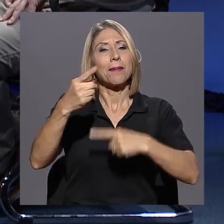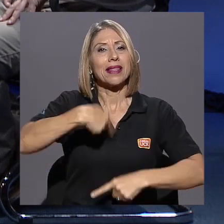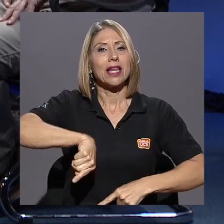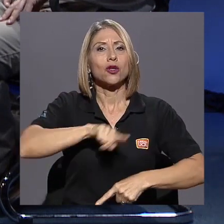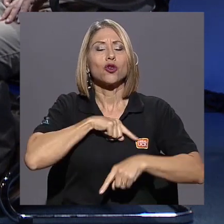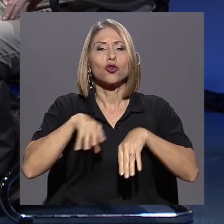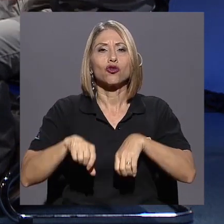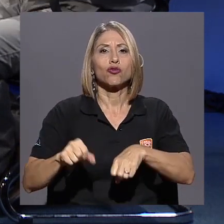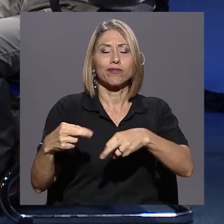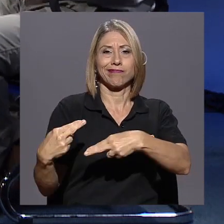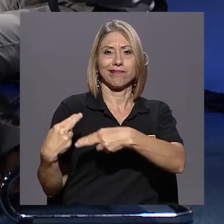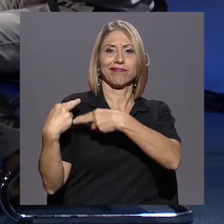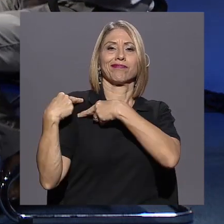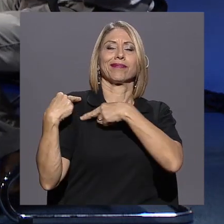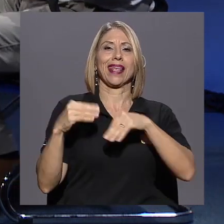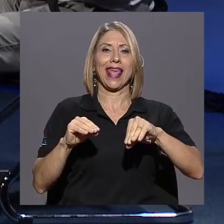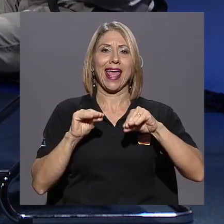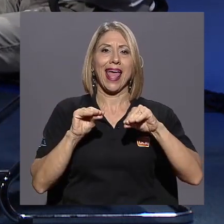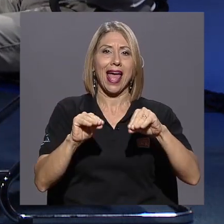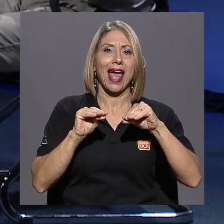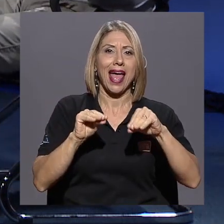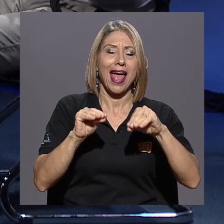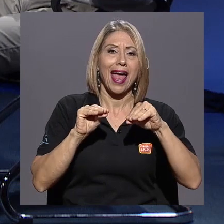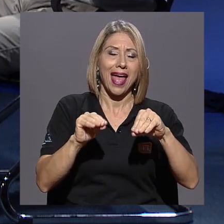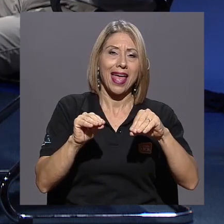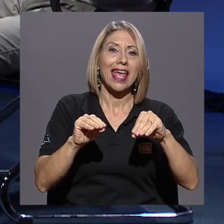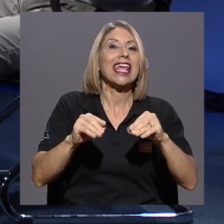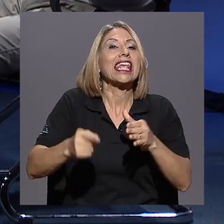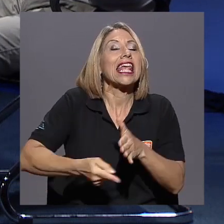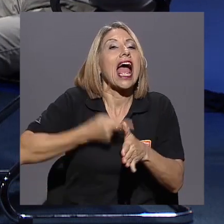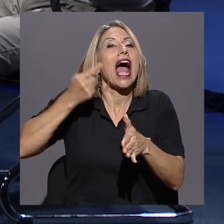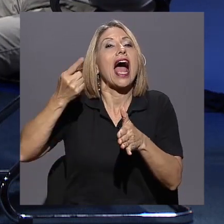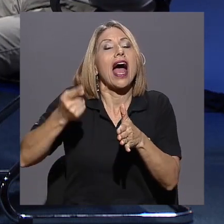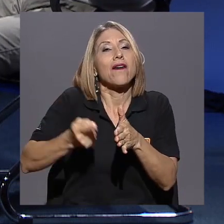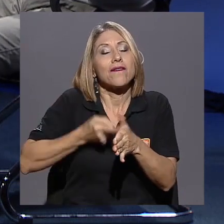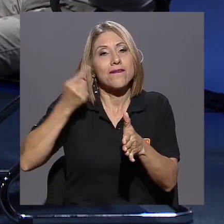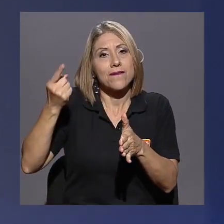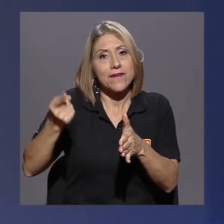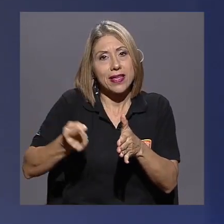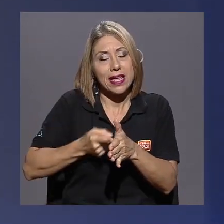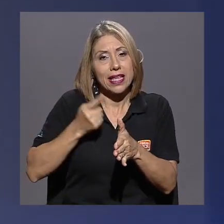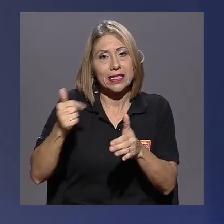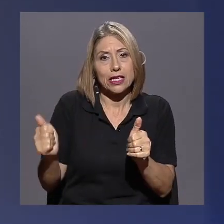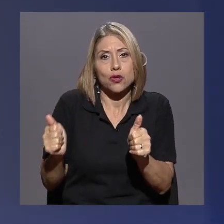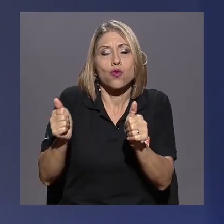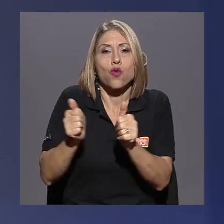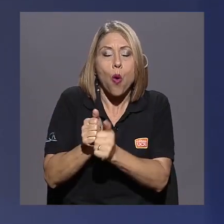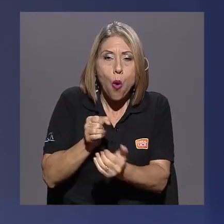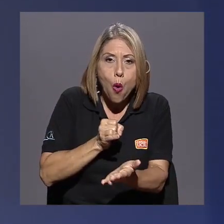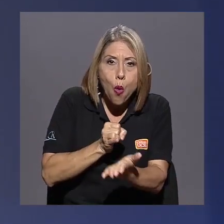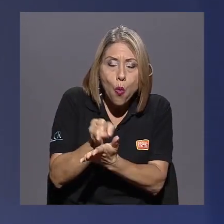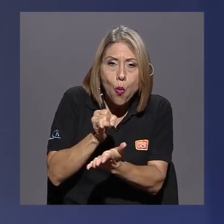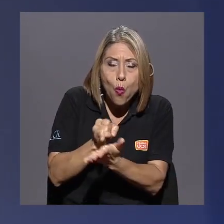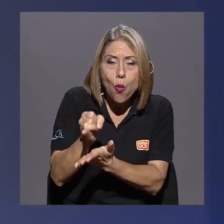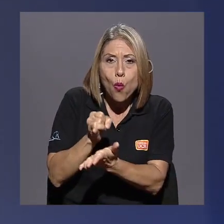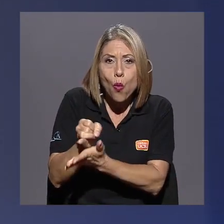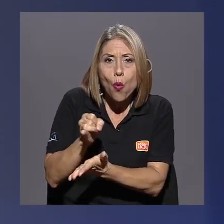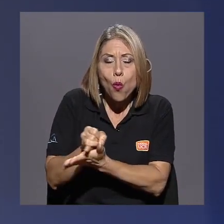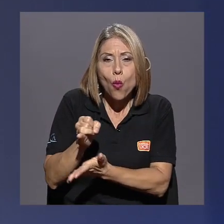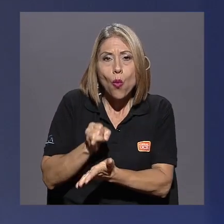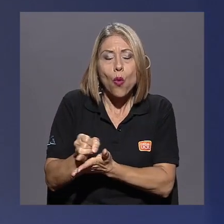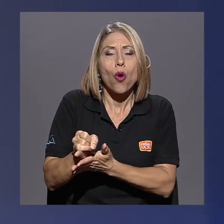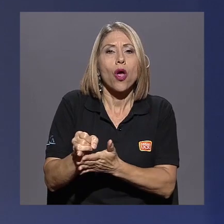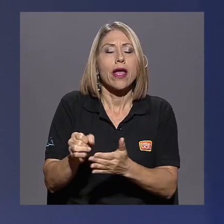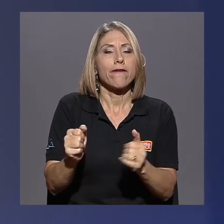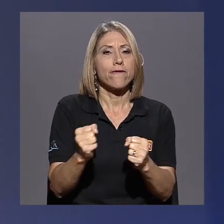encargamos de formar y a veces acompañamos verdad procesos de investigación desarrollamos investigaciones